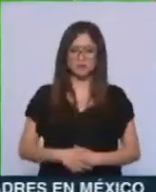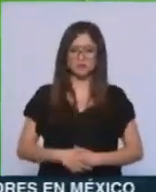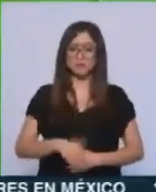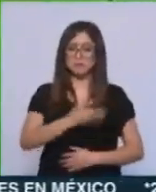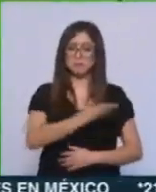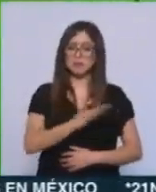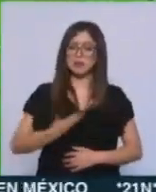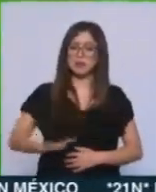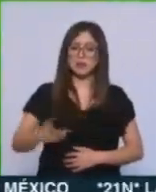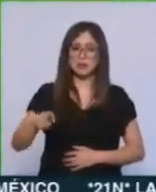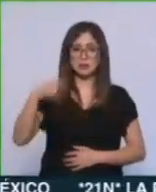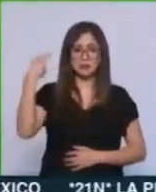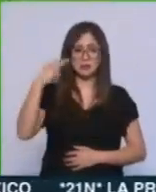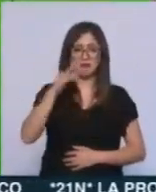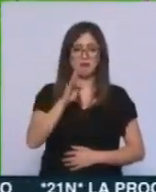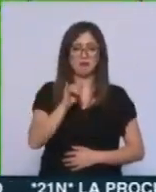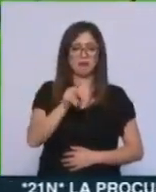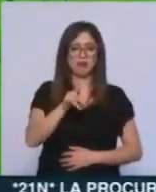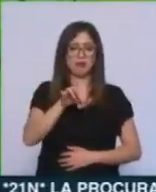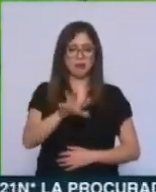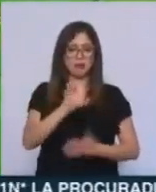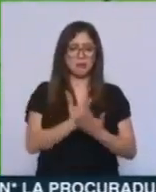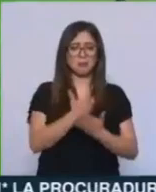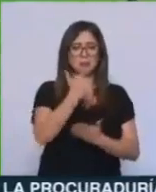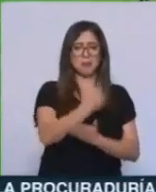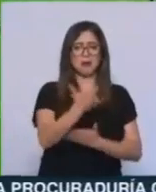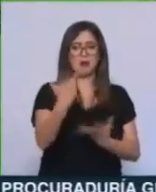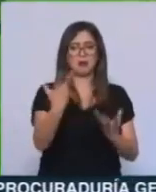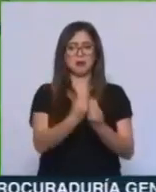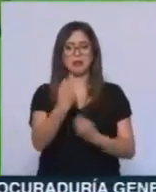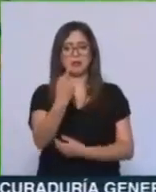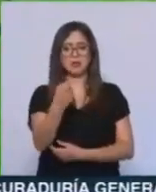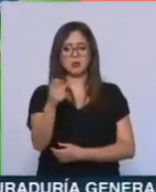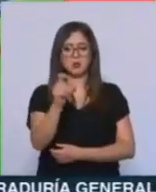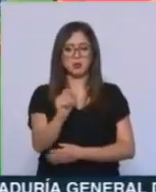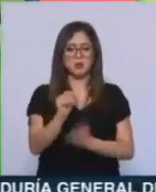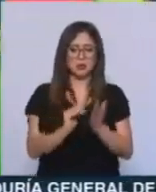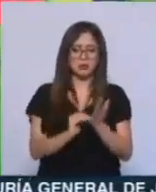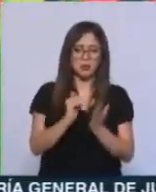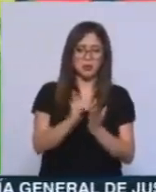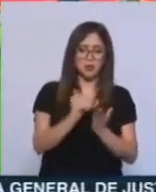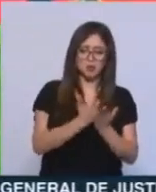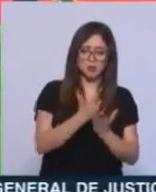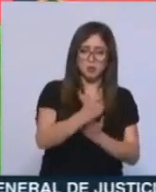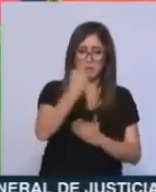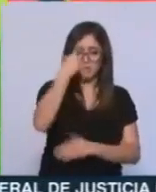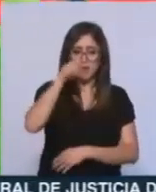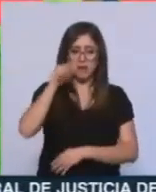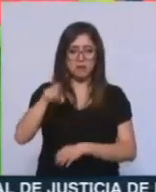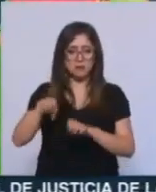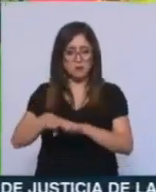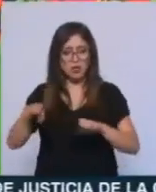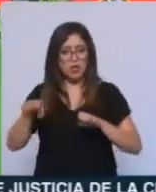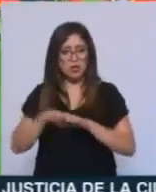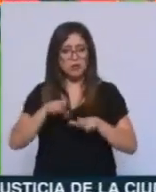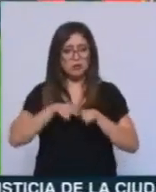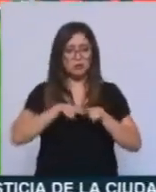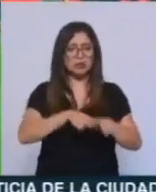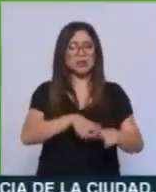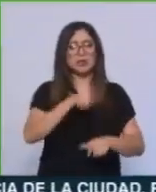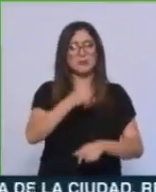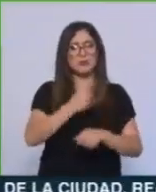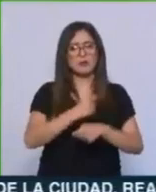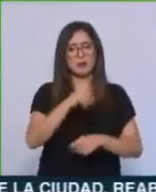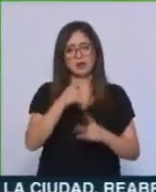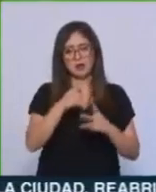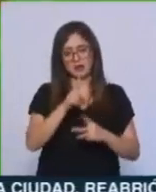El presidente del Veracruz, Fidel Curi, habría pagado ya la cantidad de 120 millones de pesos para que el conjunto jarocho permanezca en primera